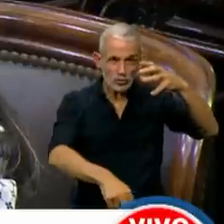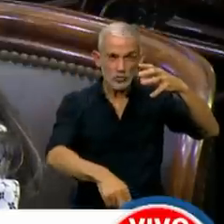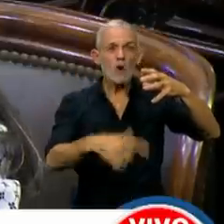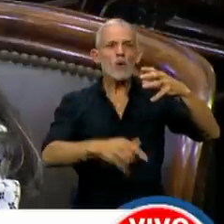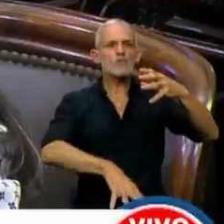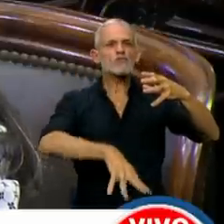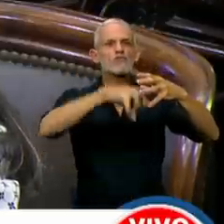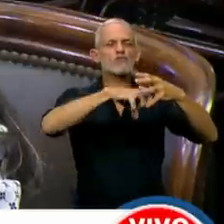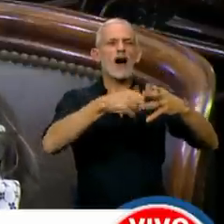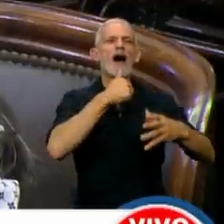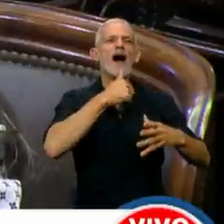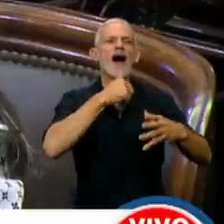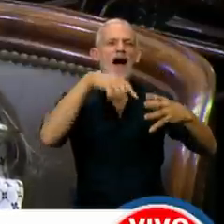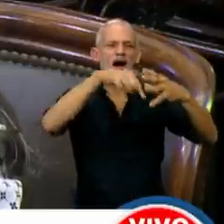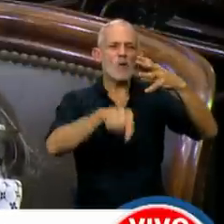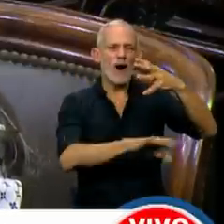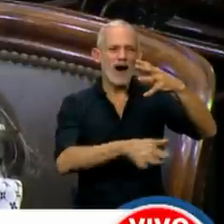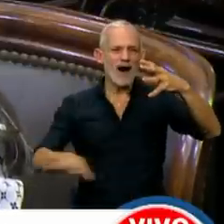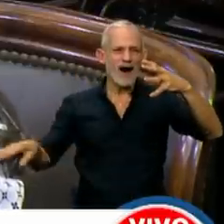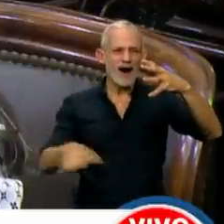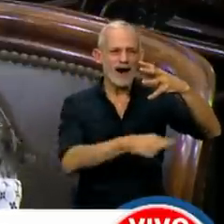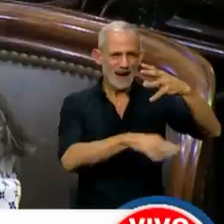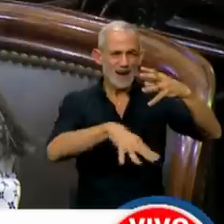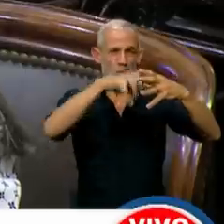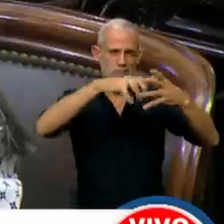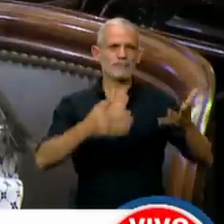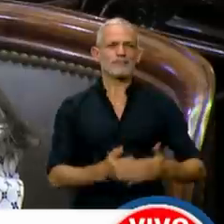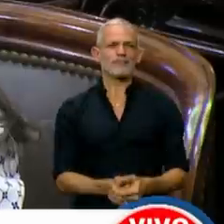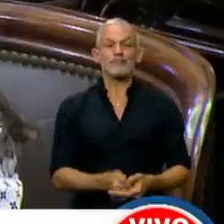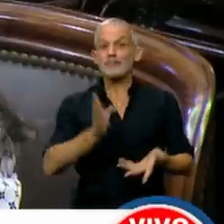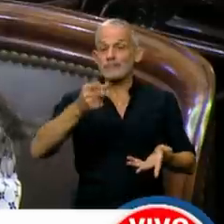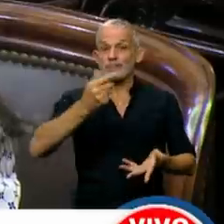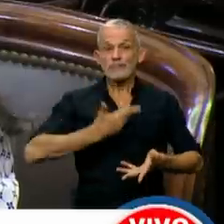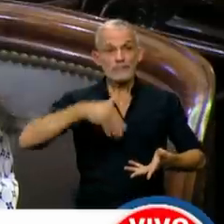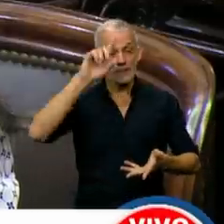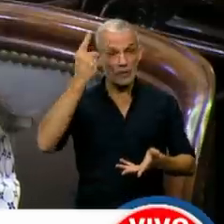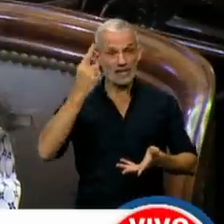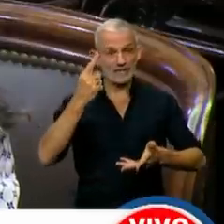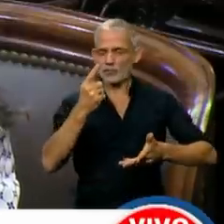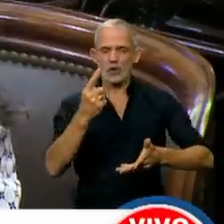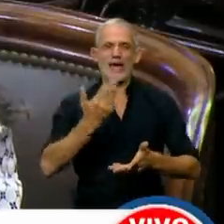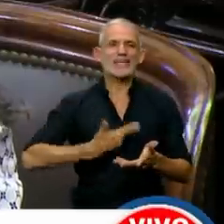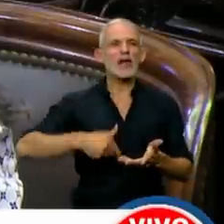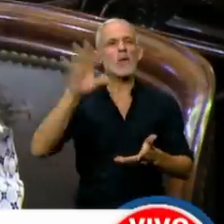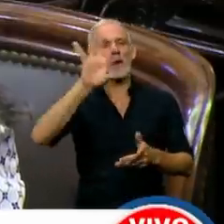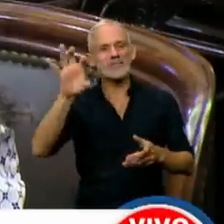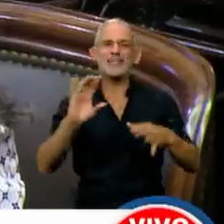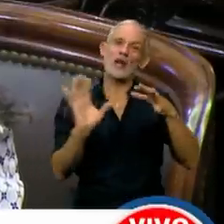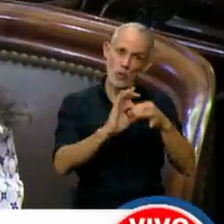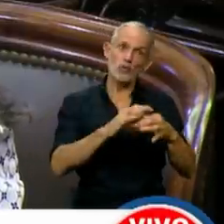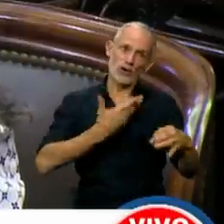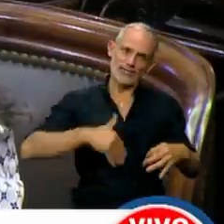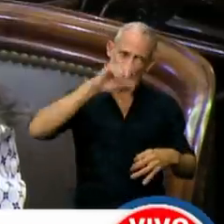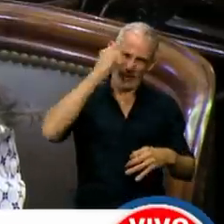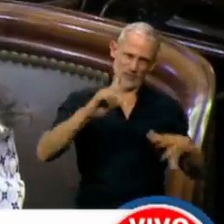sacar aguas subterráneas en mi provincia el estado-nación provincial en conjunto con el estado